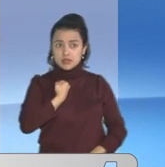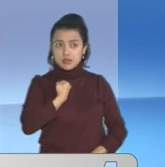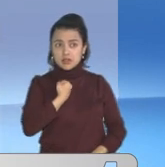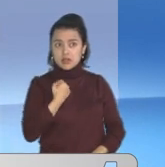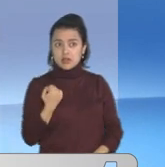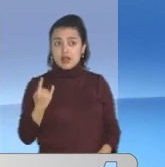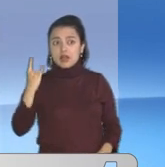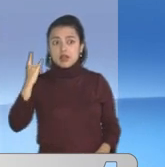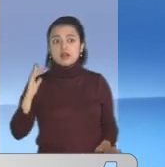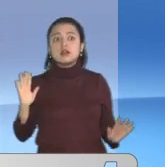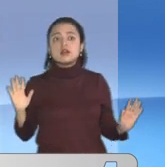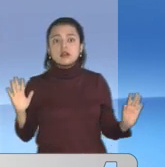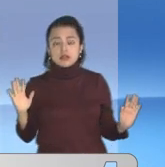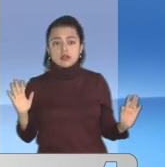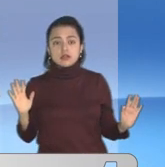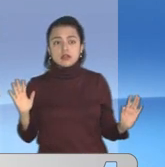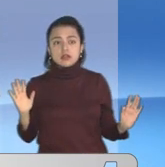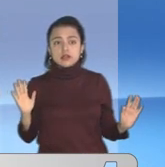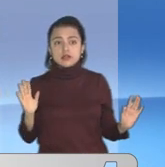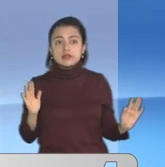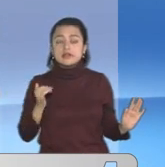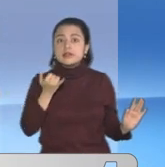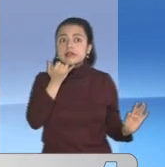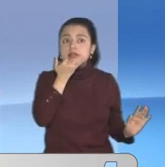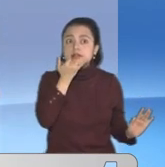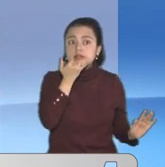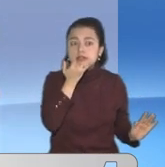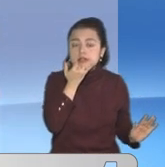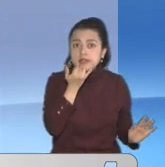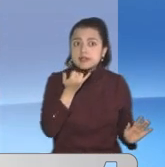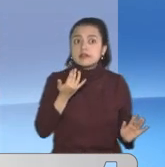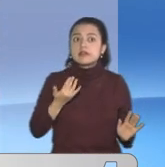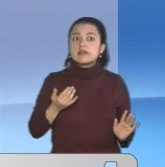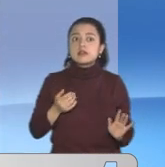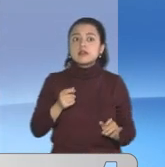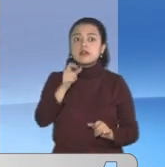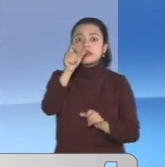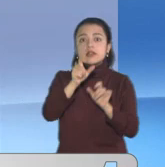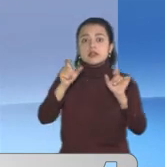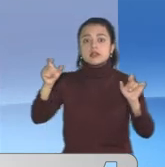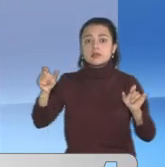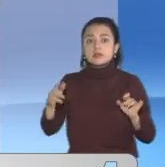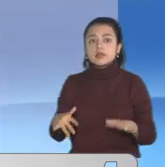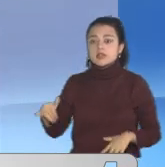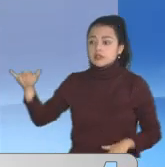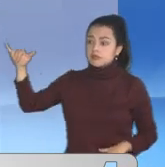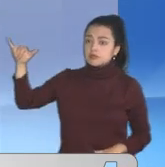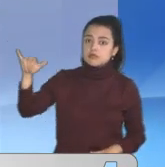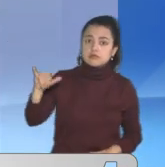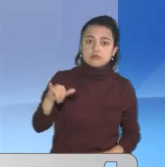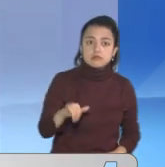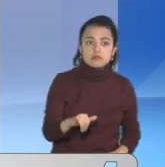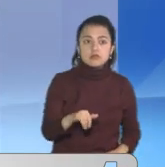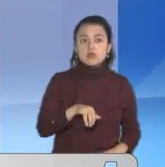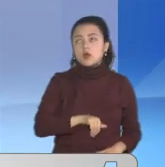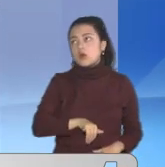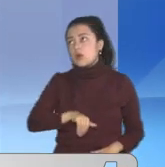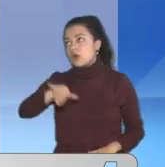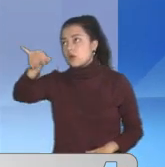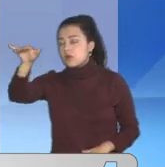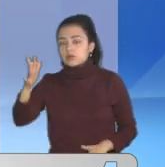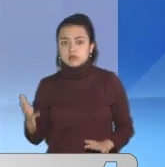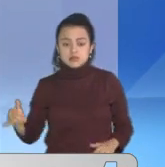cuchillo? Porque resulta que sale a la gente al aeropuerto a recibir. O vamos a